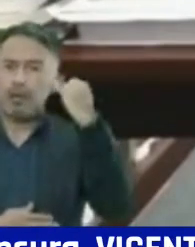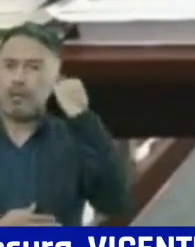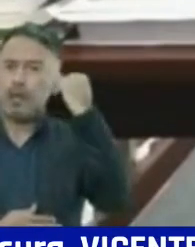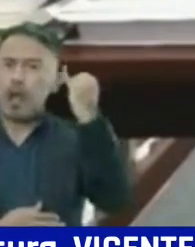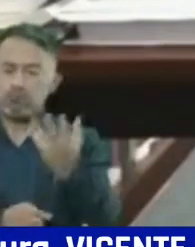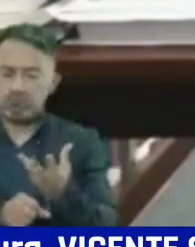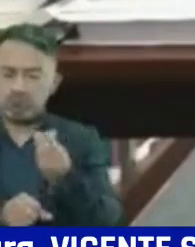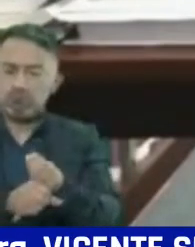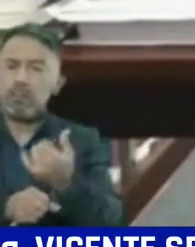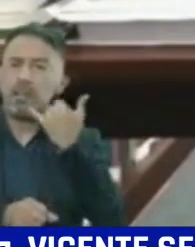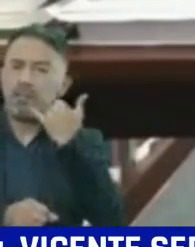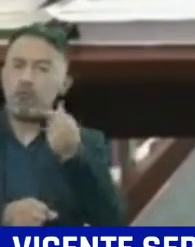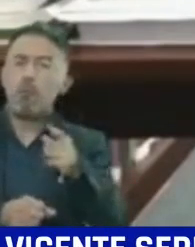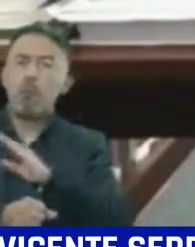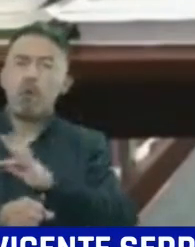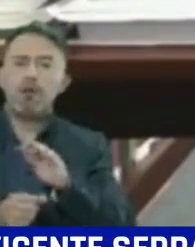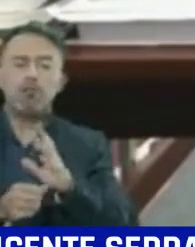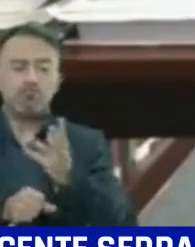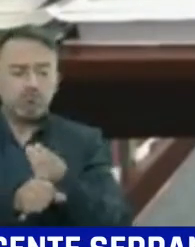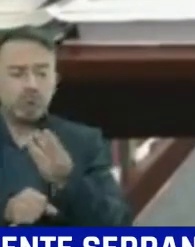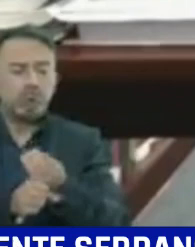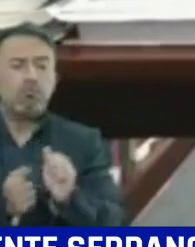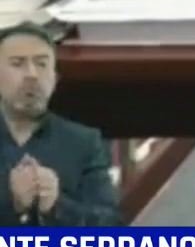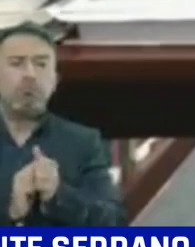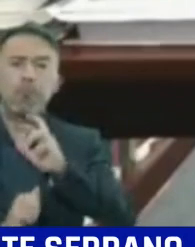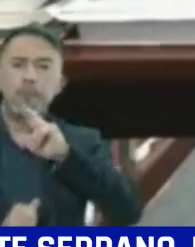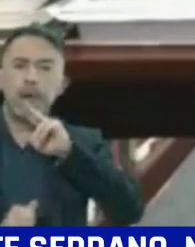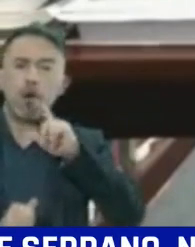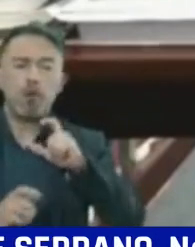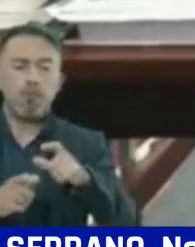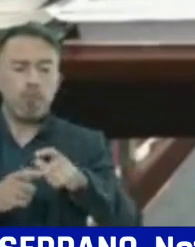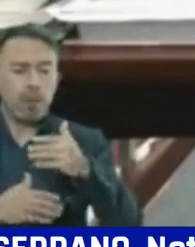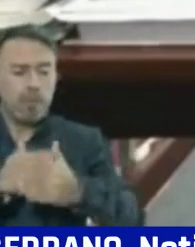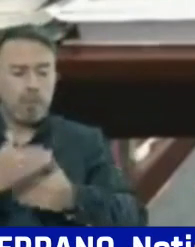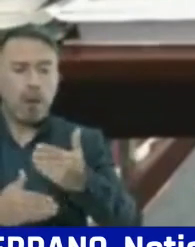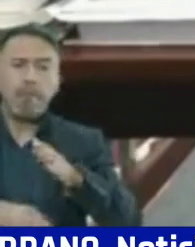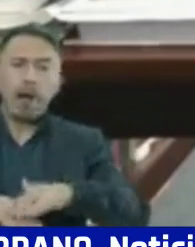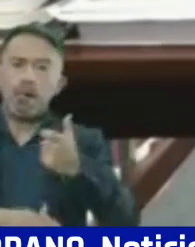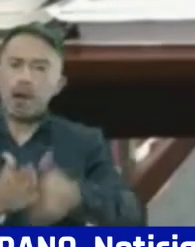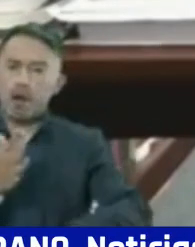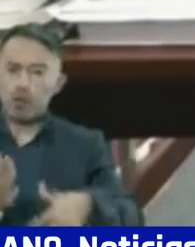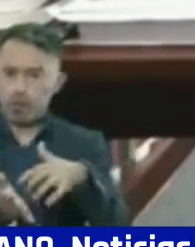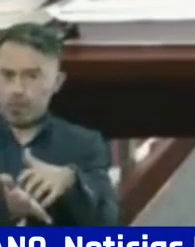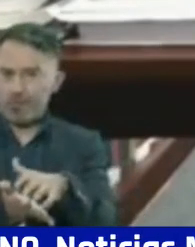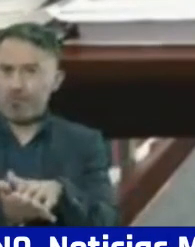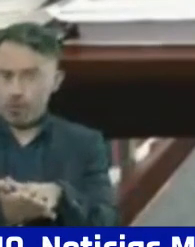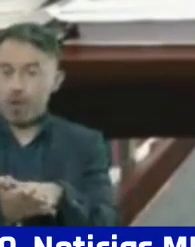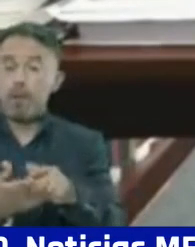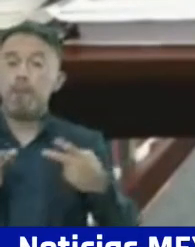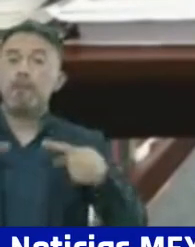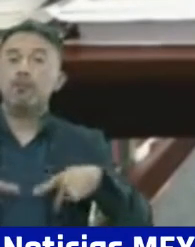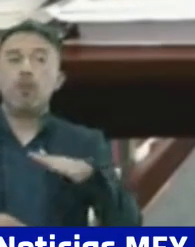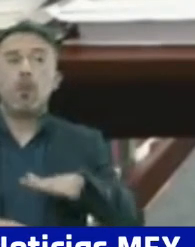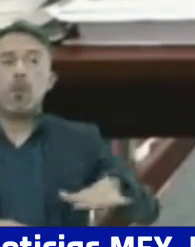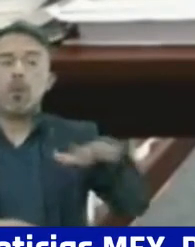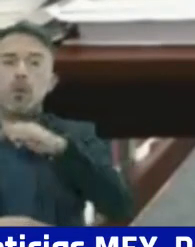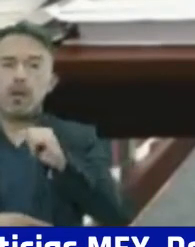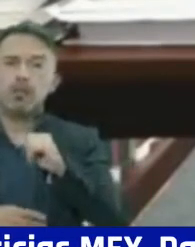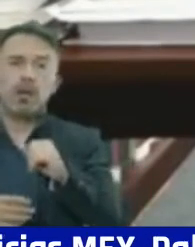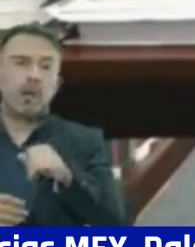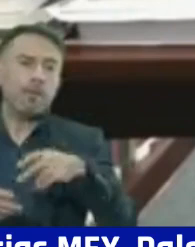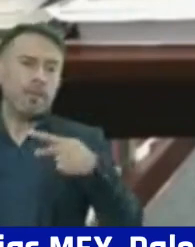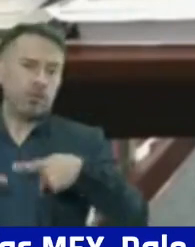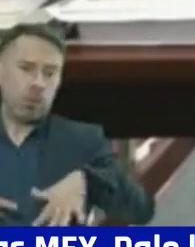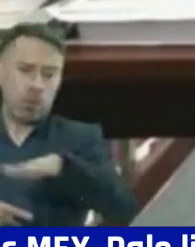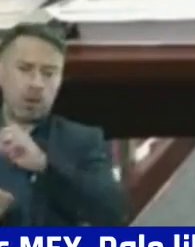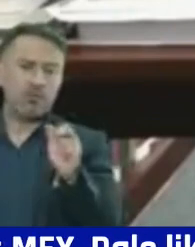más eficiente, confiable y económica la captación y verificación de apoyos, tanto en los ejercicios de democracia